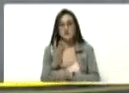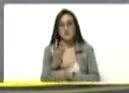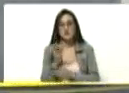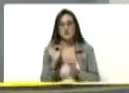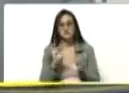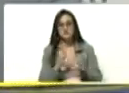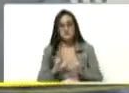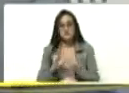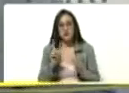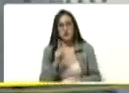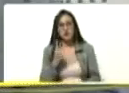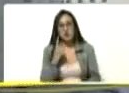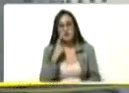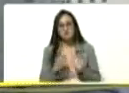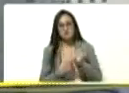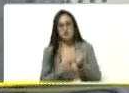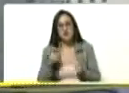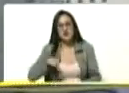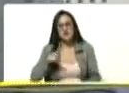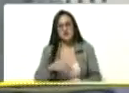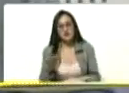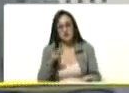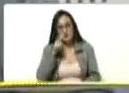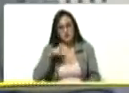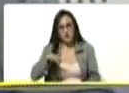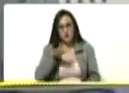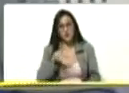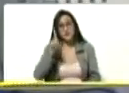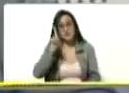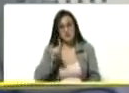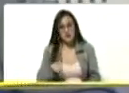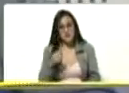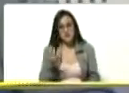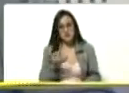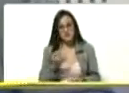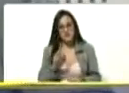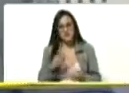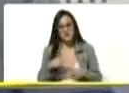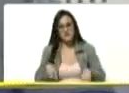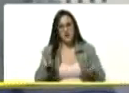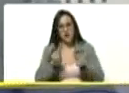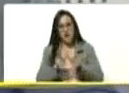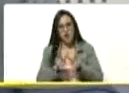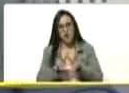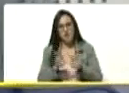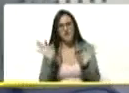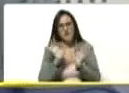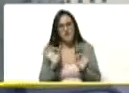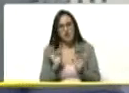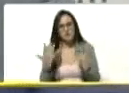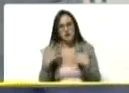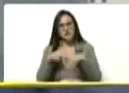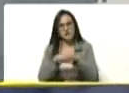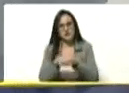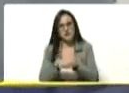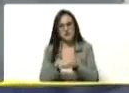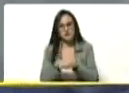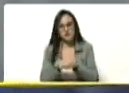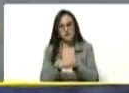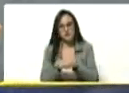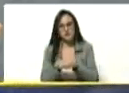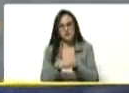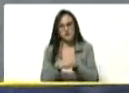alianza no solo puede dar pruebas de su necesidad, sino también de su valor como mecanismo de integración al